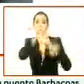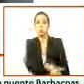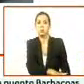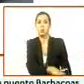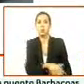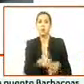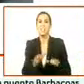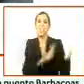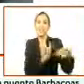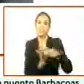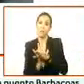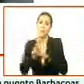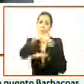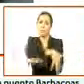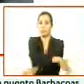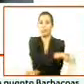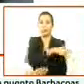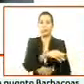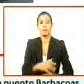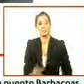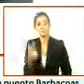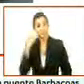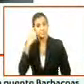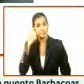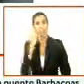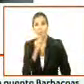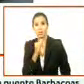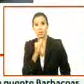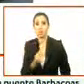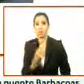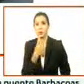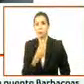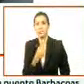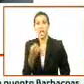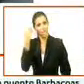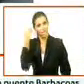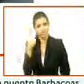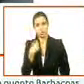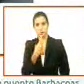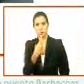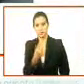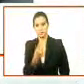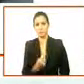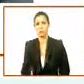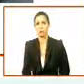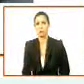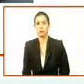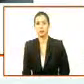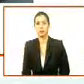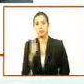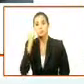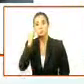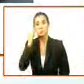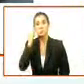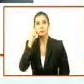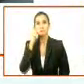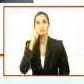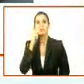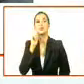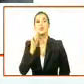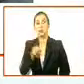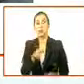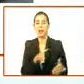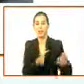propia carretera se conoce ya, ya es noticia porque lo informamos el día de ayer que había cedido también el tramo que